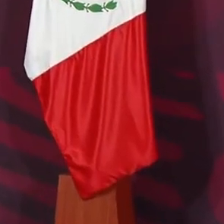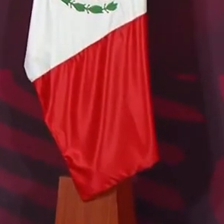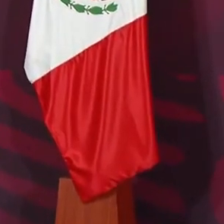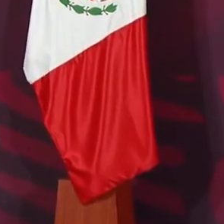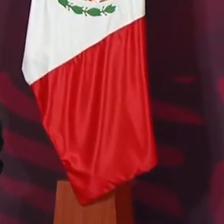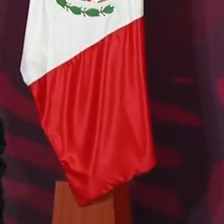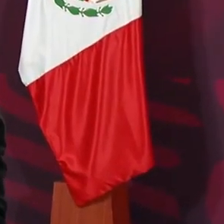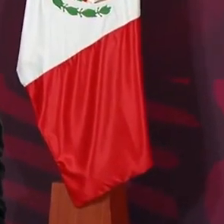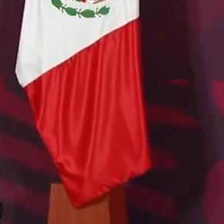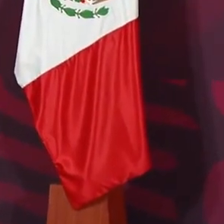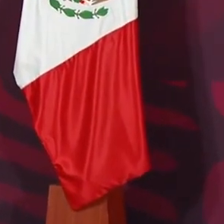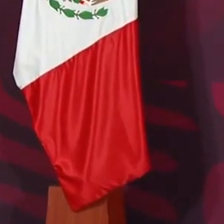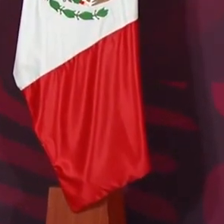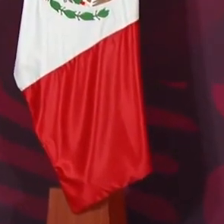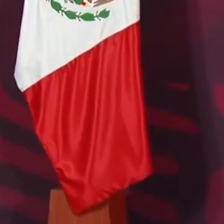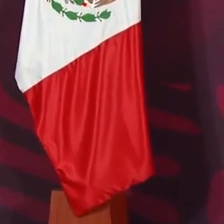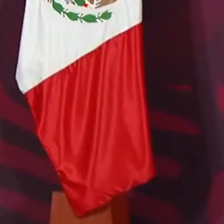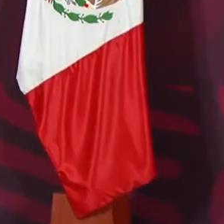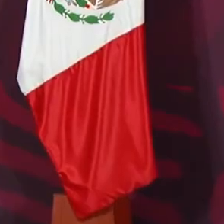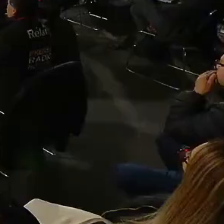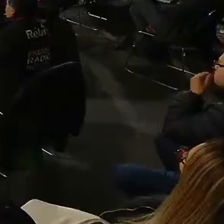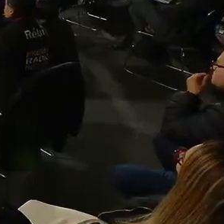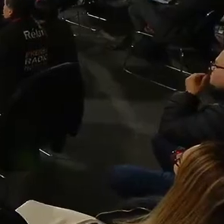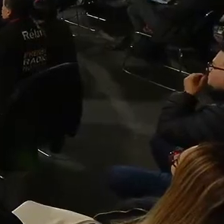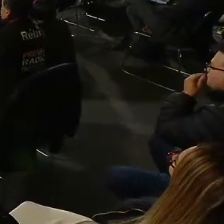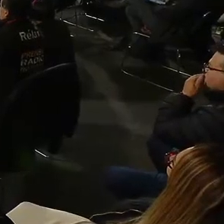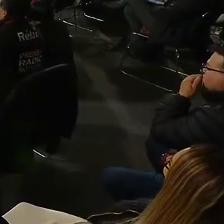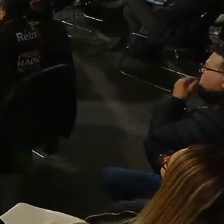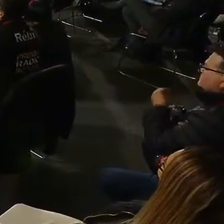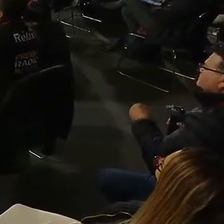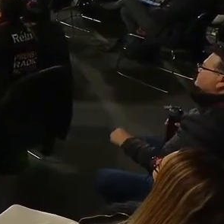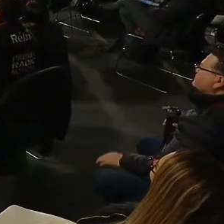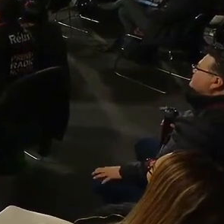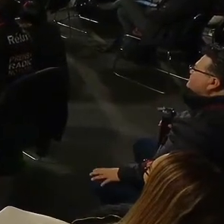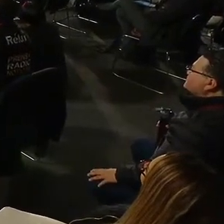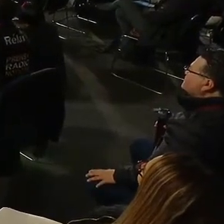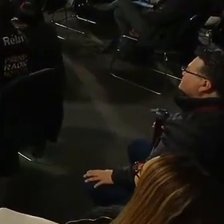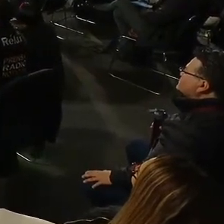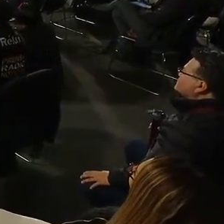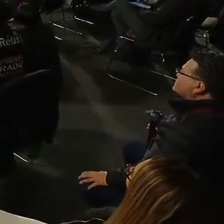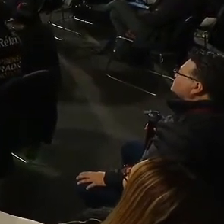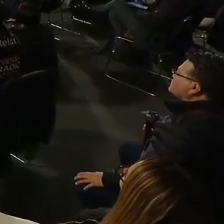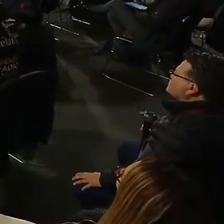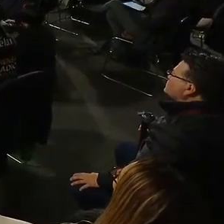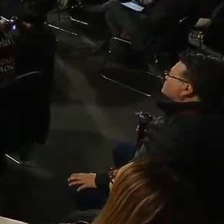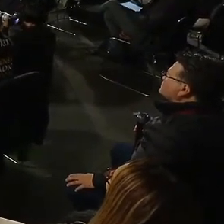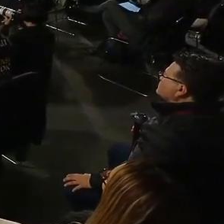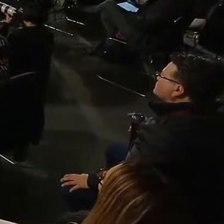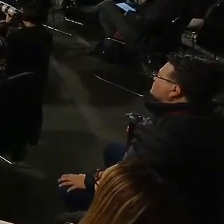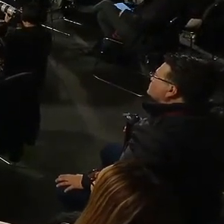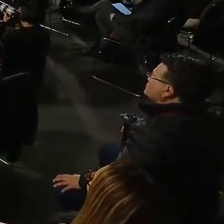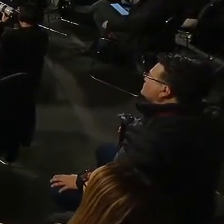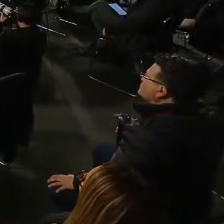Una vez cuando estaban definiéndose las candidaturas,